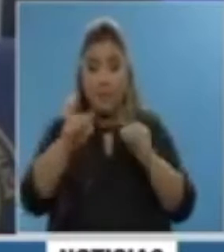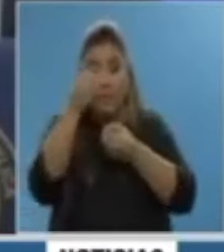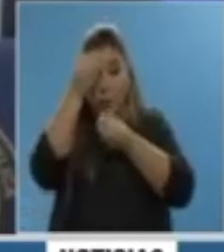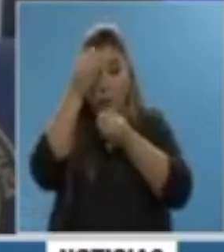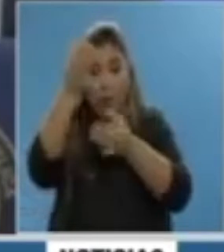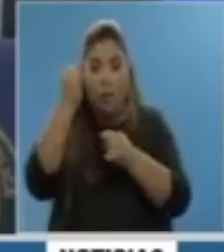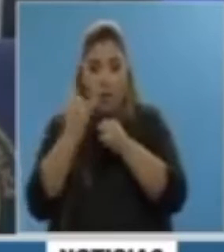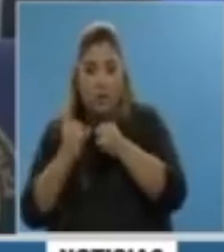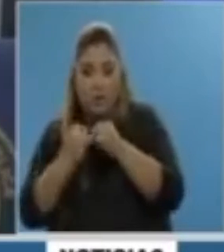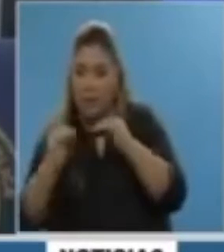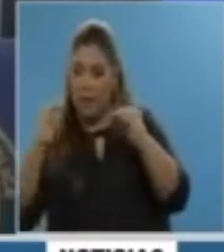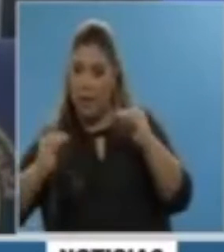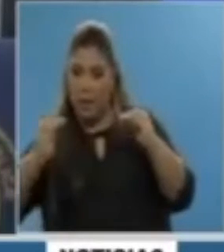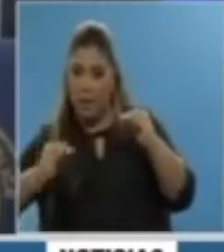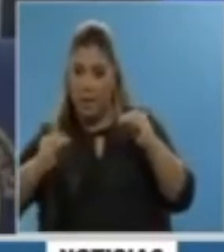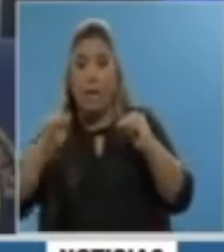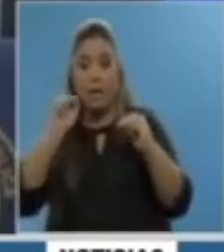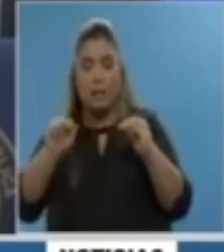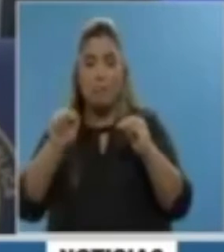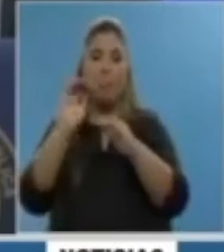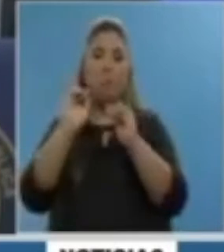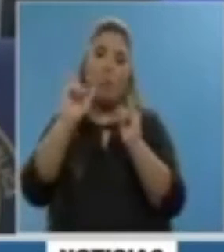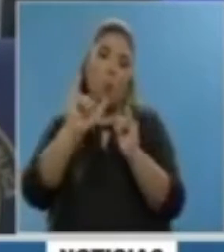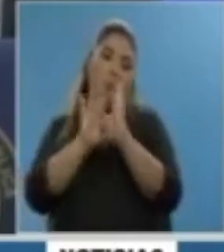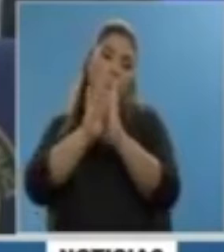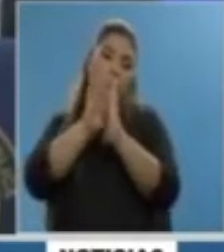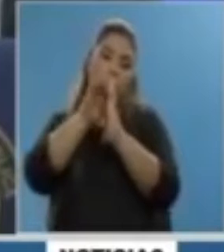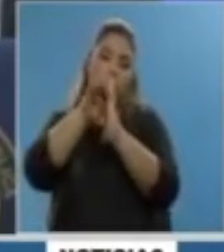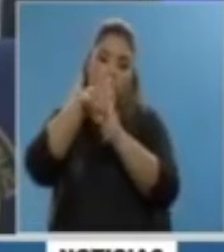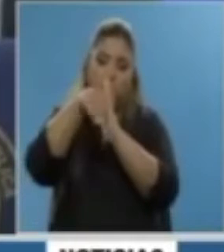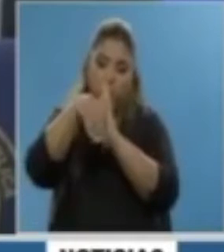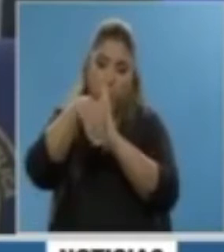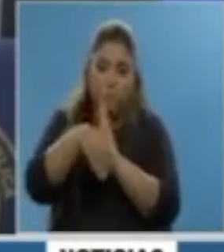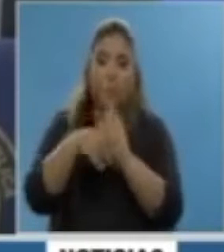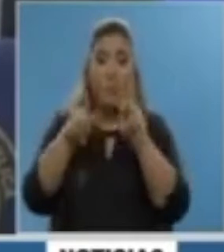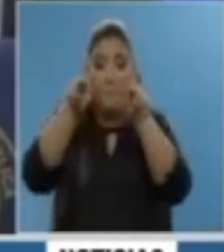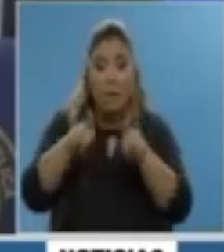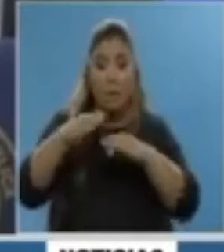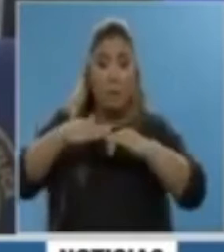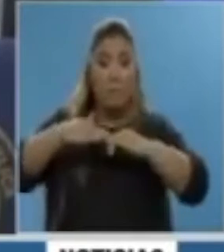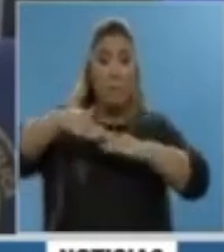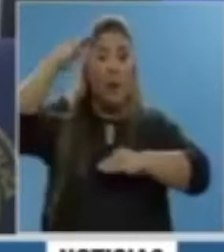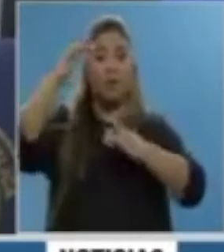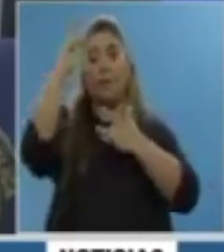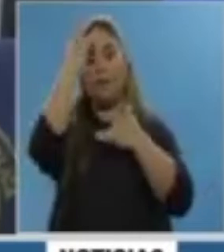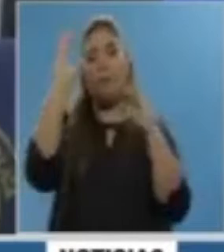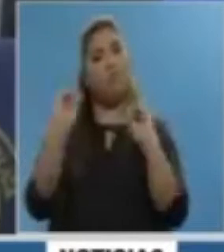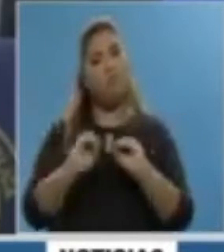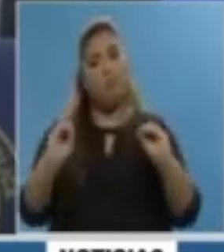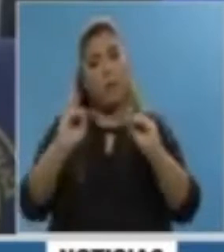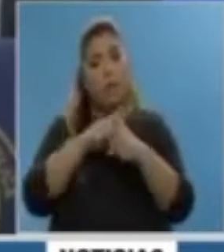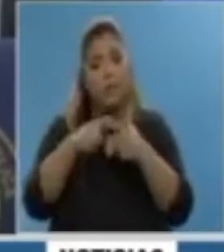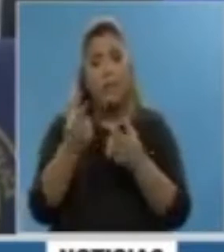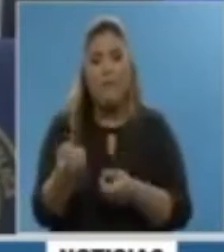final obviamente tiene esa caída, llamémoslo artificial, porque corresponde a la información que